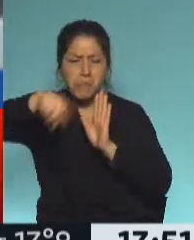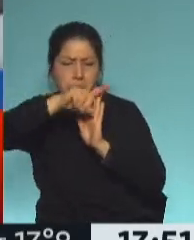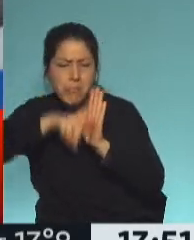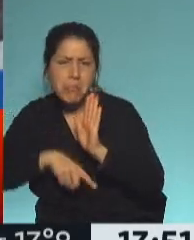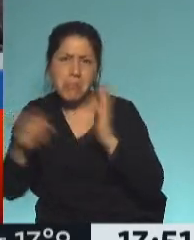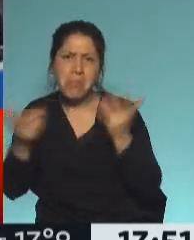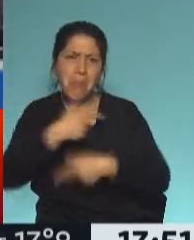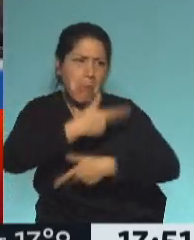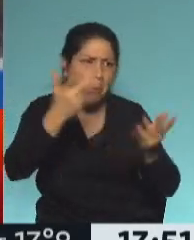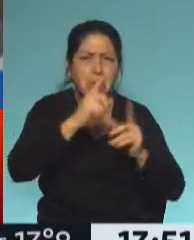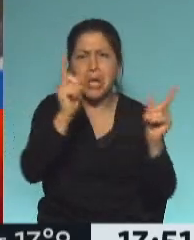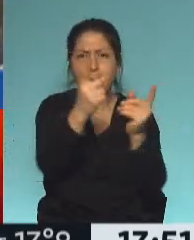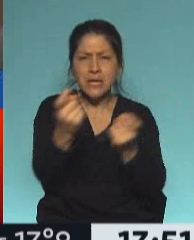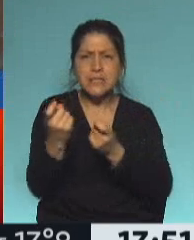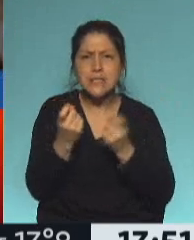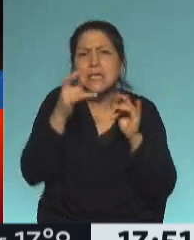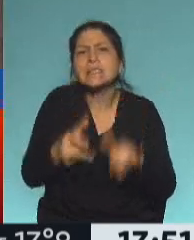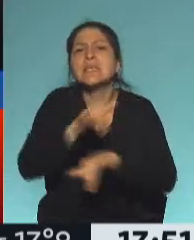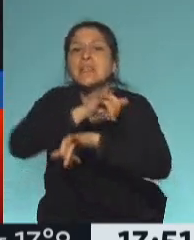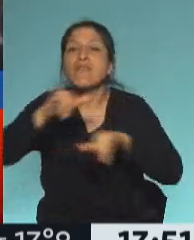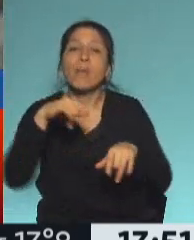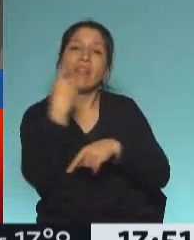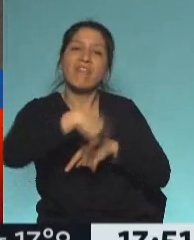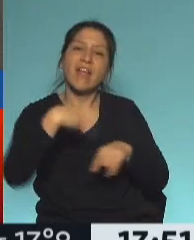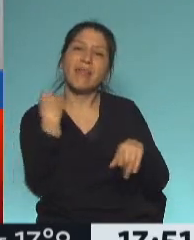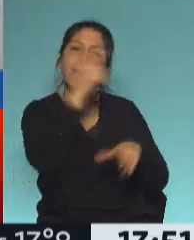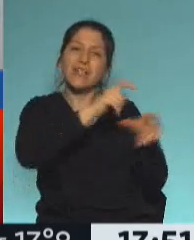candidatura no son hechas públicas, aunque se informa a los postulantes.